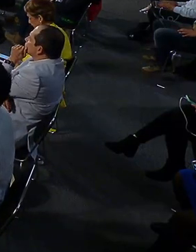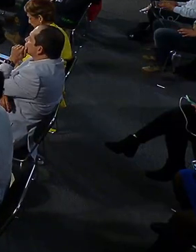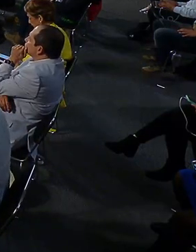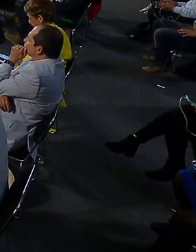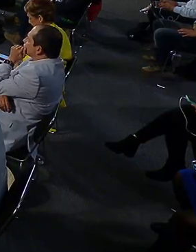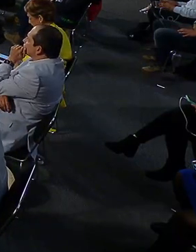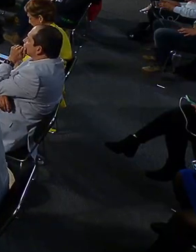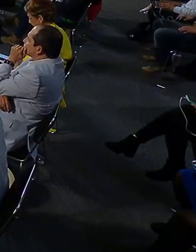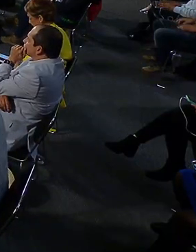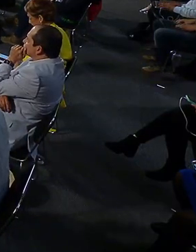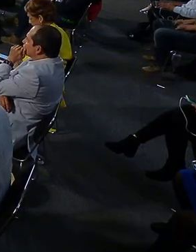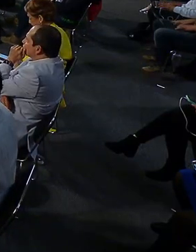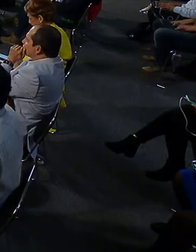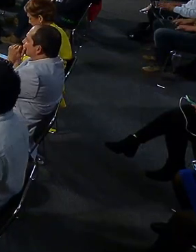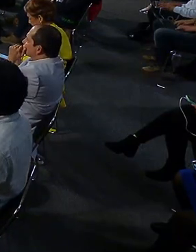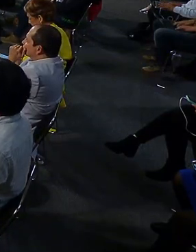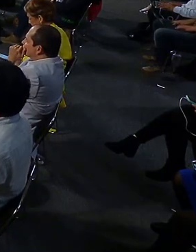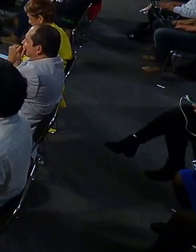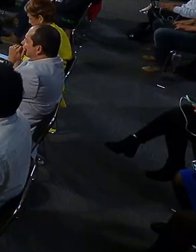calumniándome.